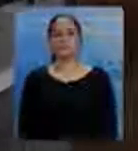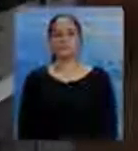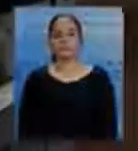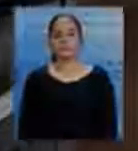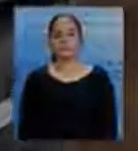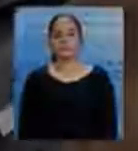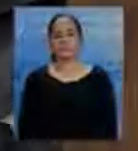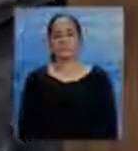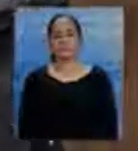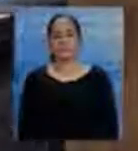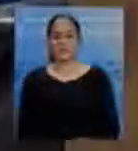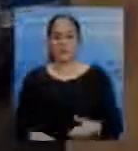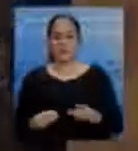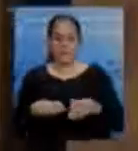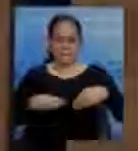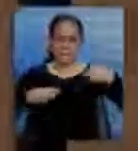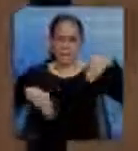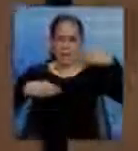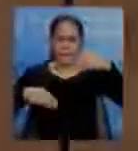Atrás quedarán los papeles.